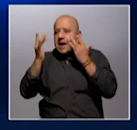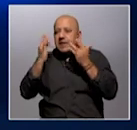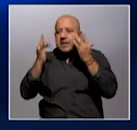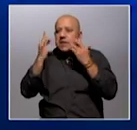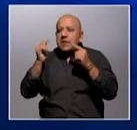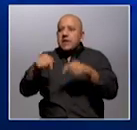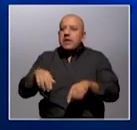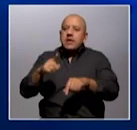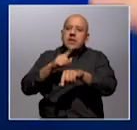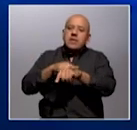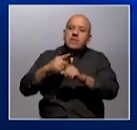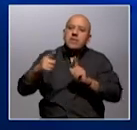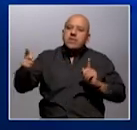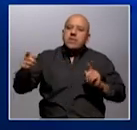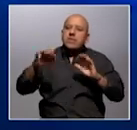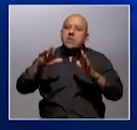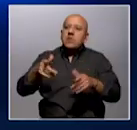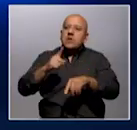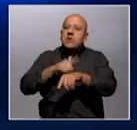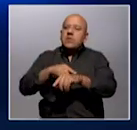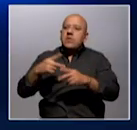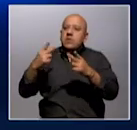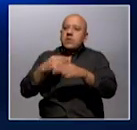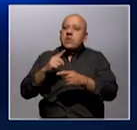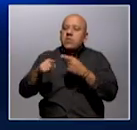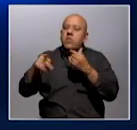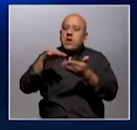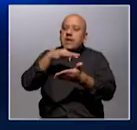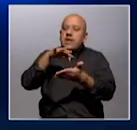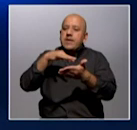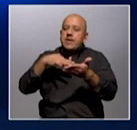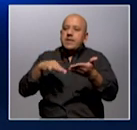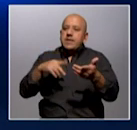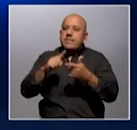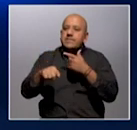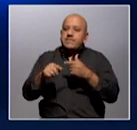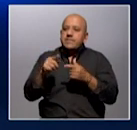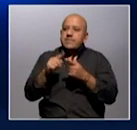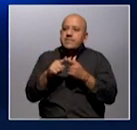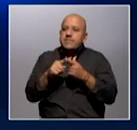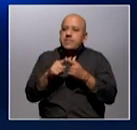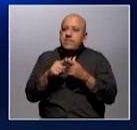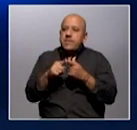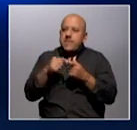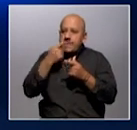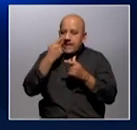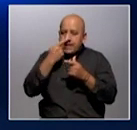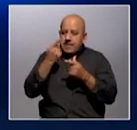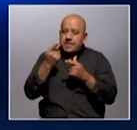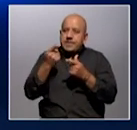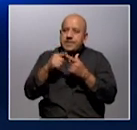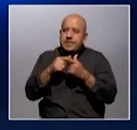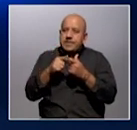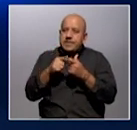transcurre en el tiempo le gusta que el tiempo se fragmente voy a leer un fragmento de fidel que es realmente de oltá que